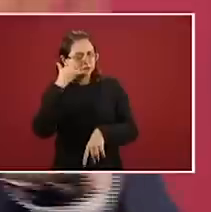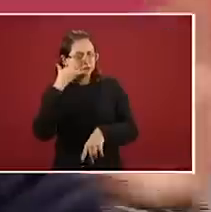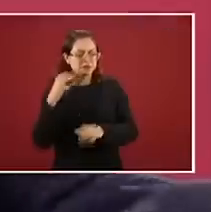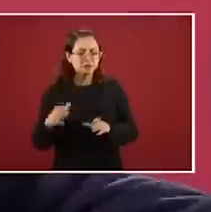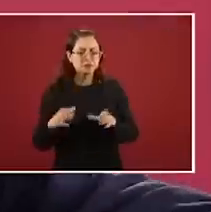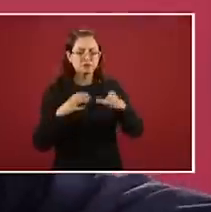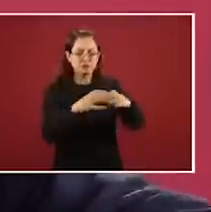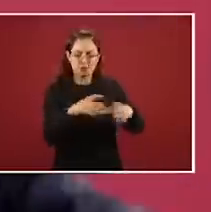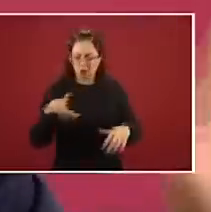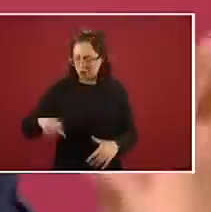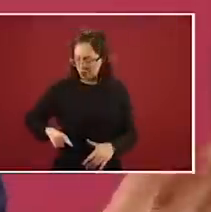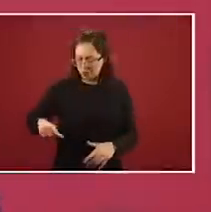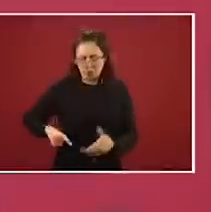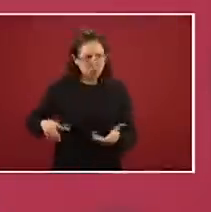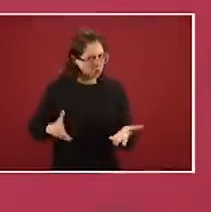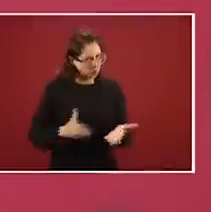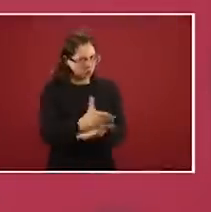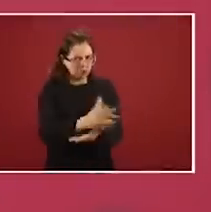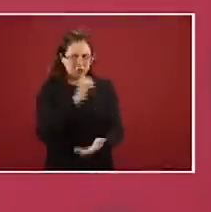¿Desapareció el Estado?